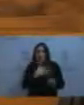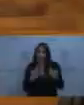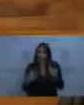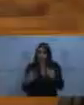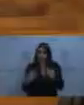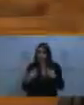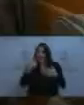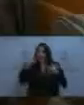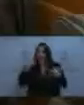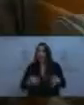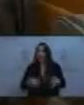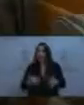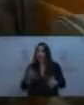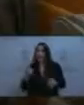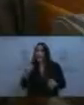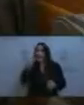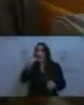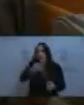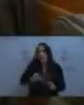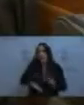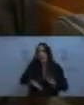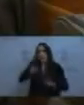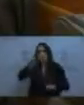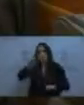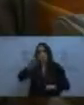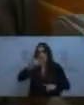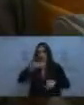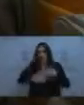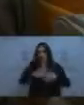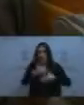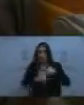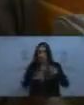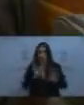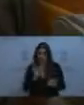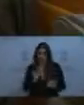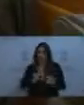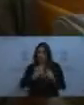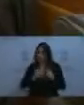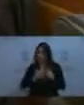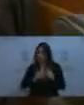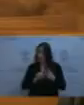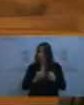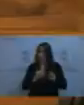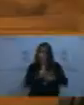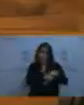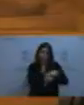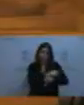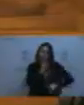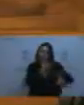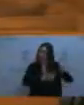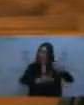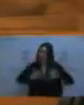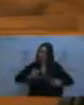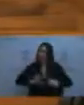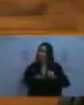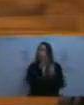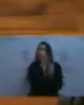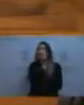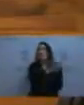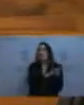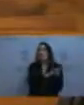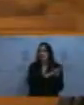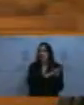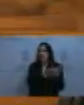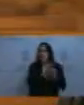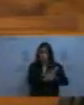tardó más de 1 año en realizar el proceso de selección. Segundo, hubo incidencias en su propia consejería, por informes de su